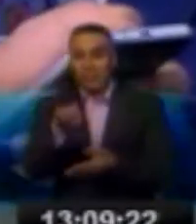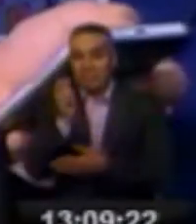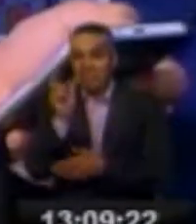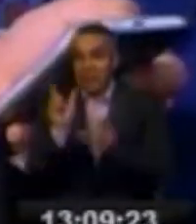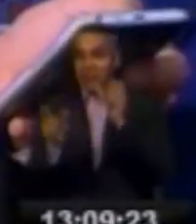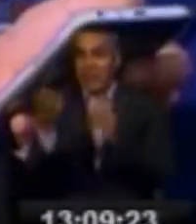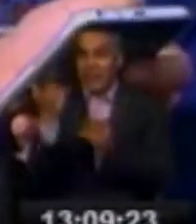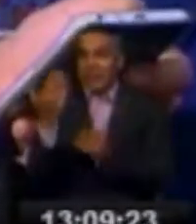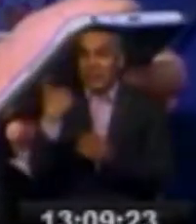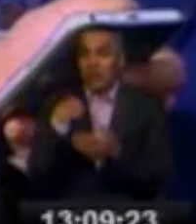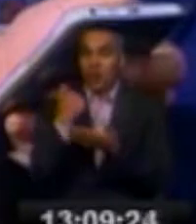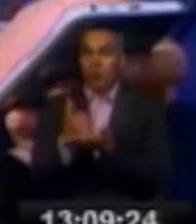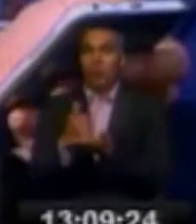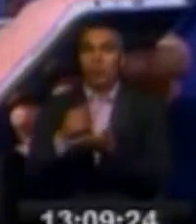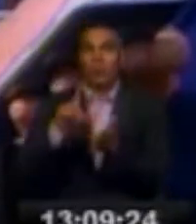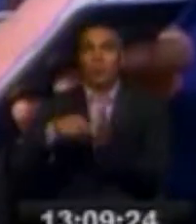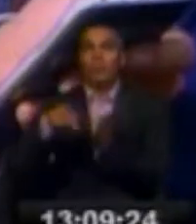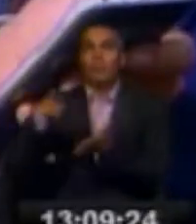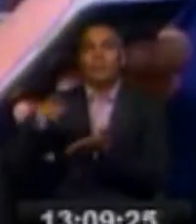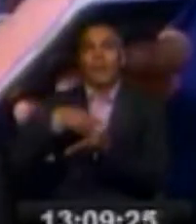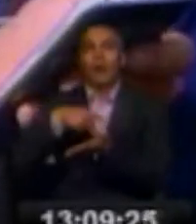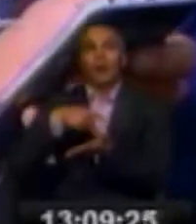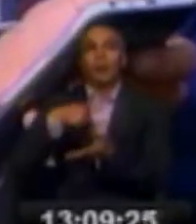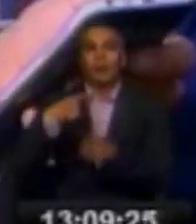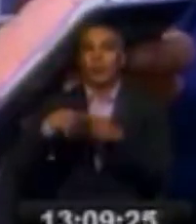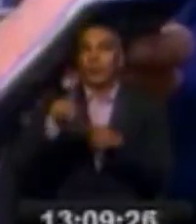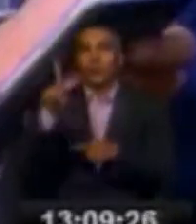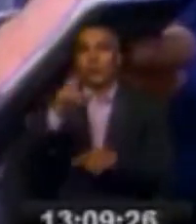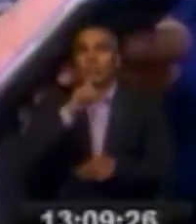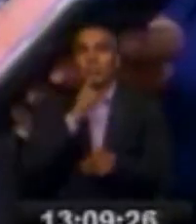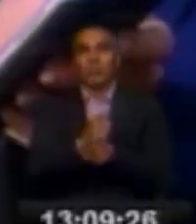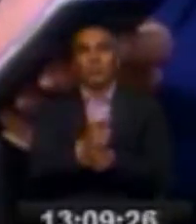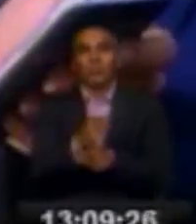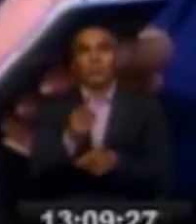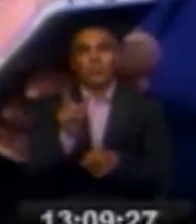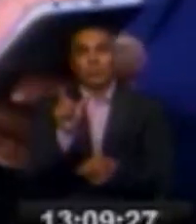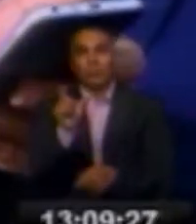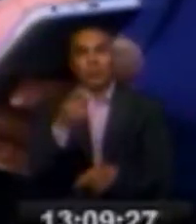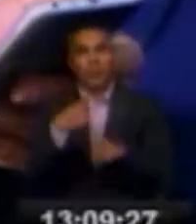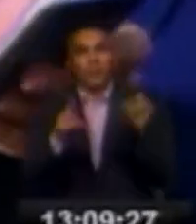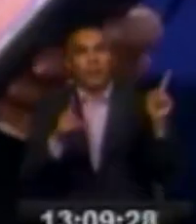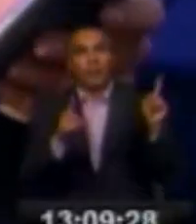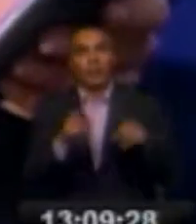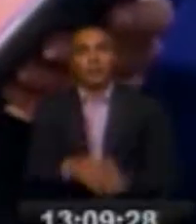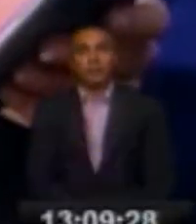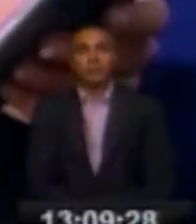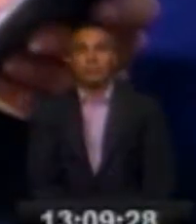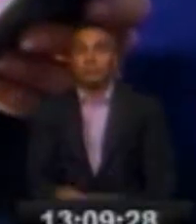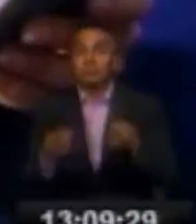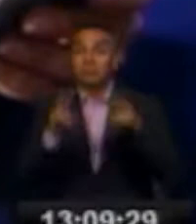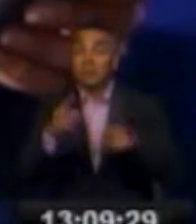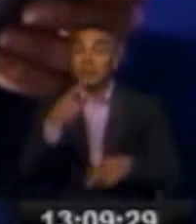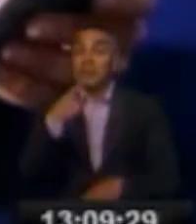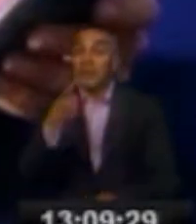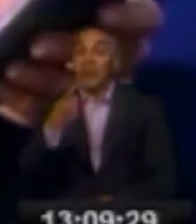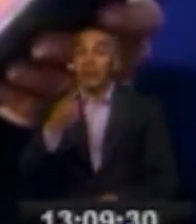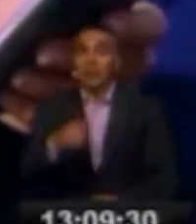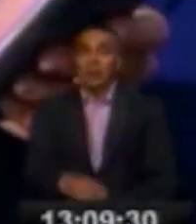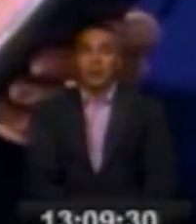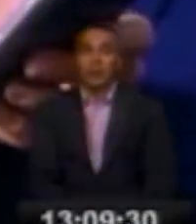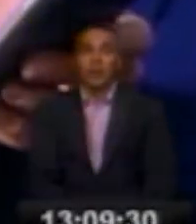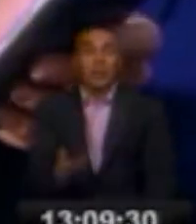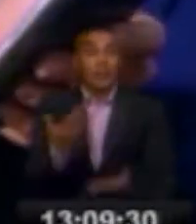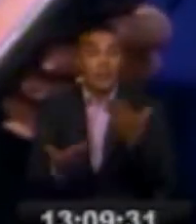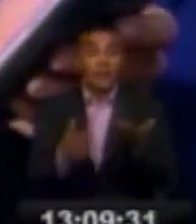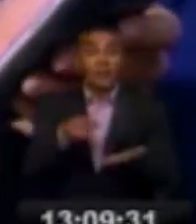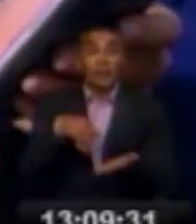personas afuera y cobrarles una cantidad que no es la que cuesta el valor de las licencias oficiales. Asimismo, tengo entendido extraoficialmente que